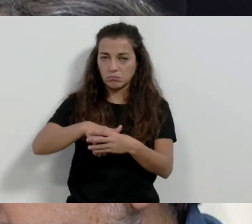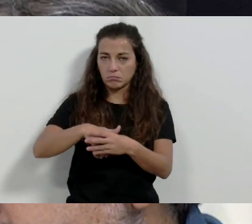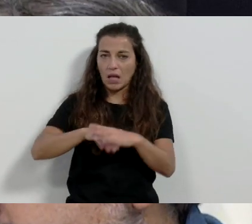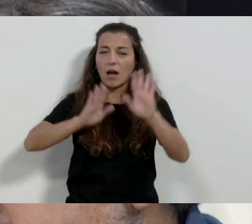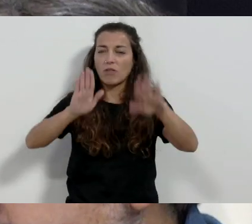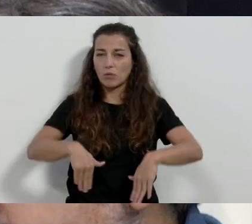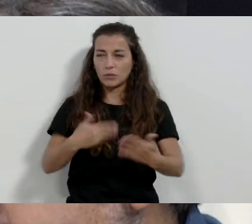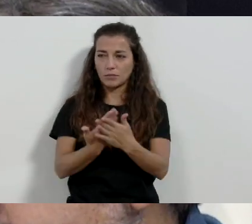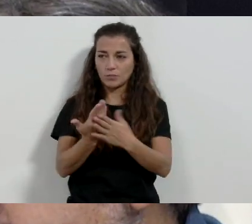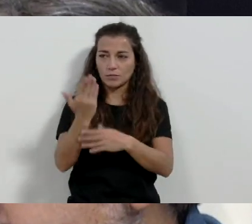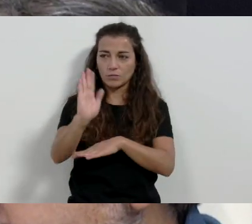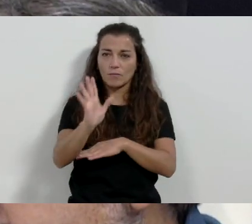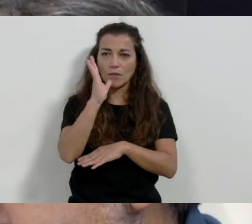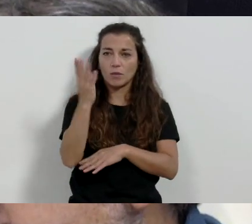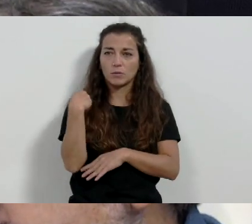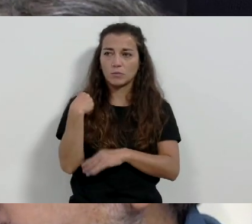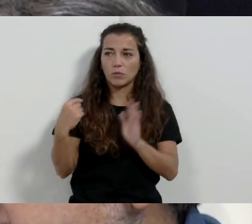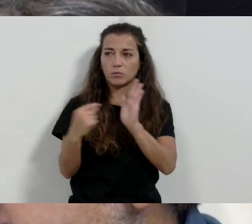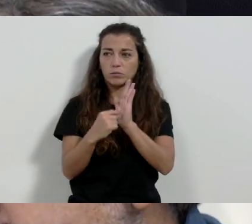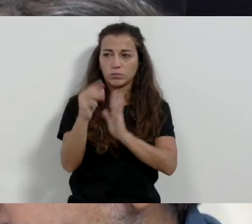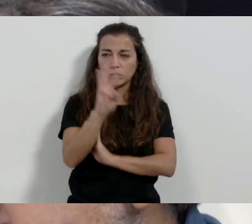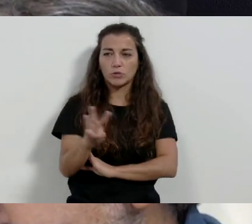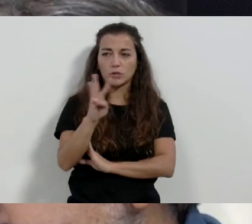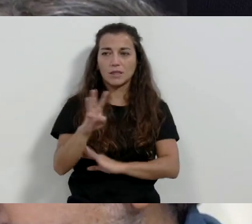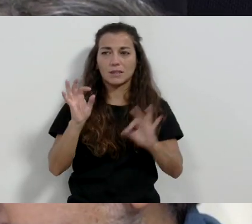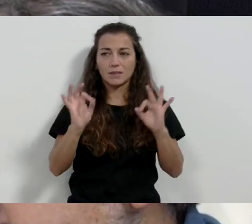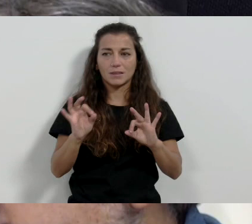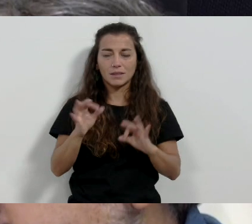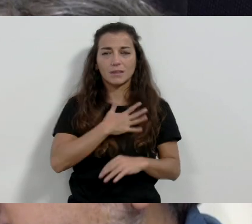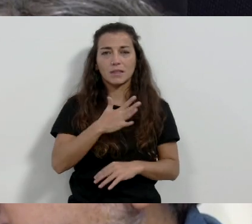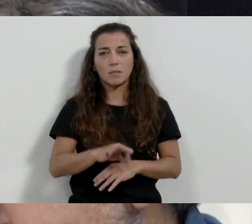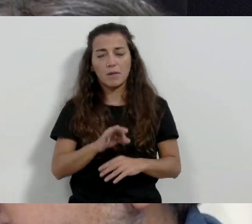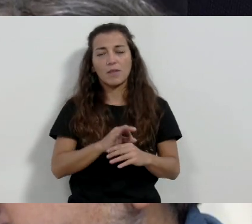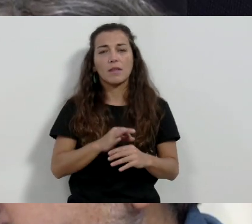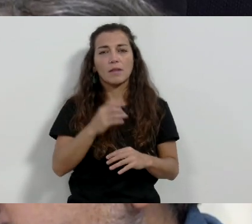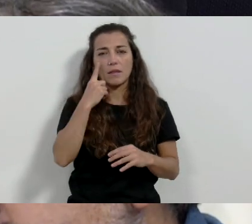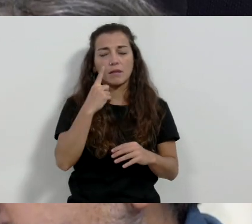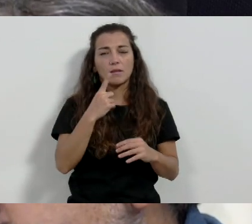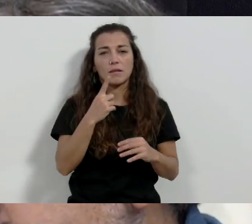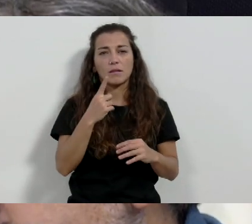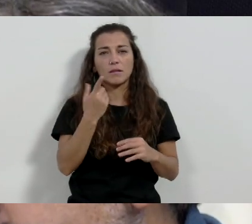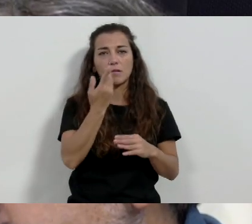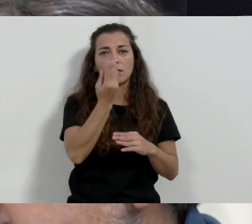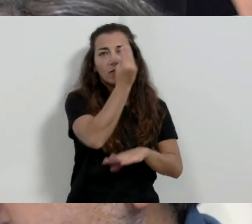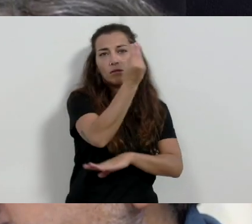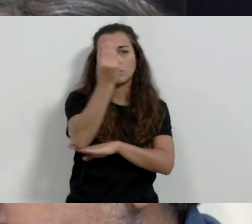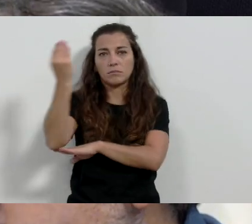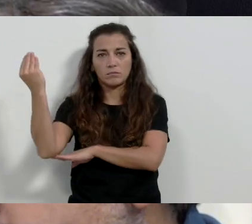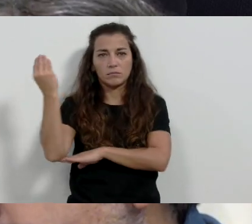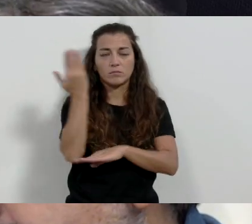incluso el punto 3, que es que se estudie la posibilidad, ¿no?, de exponer los regalos, o al menos los que